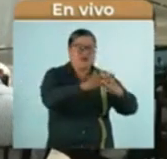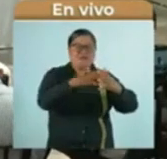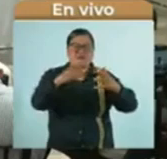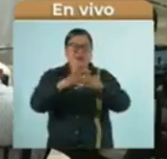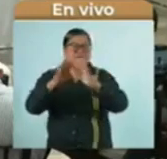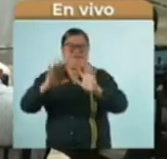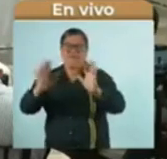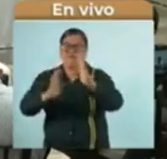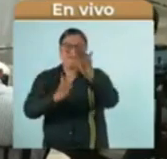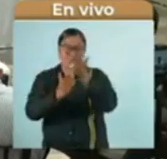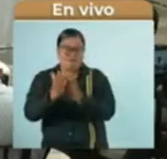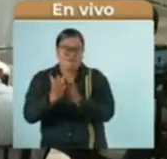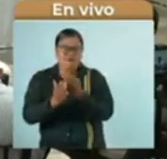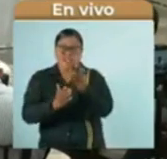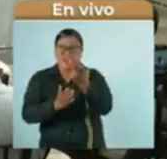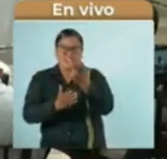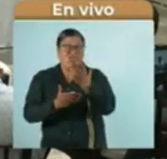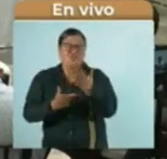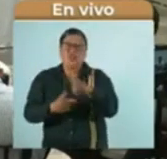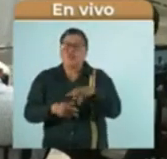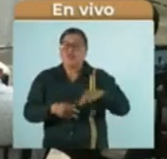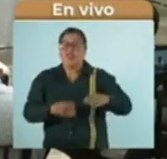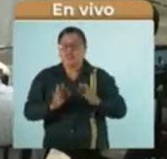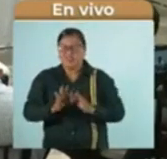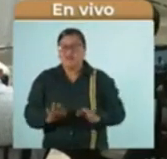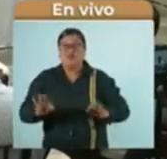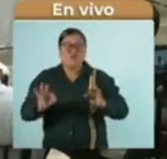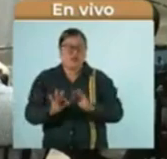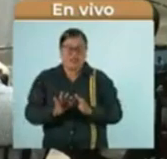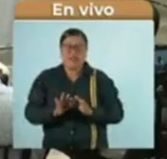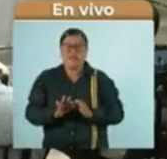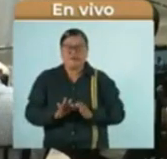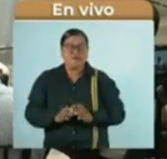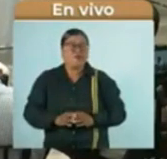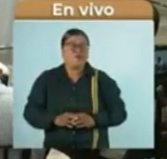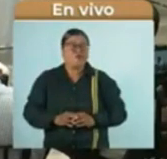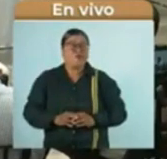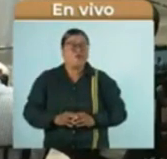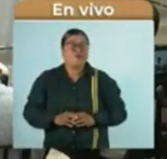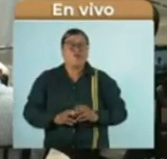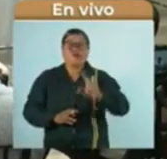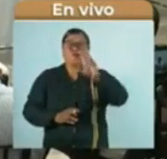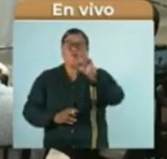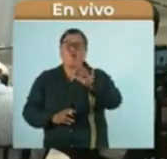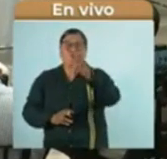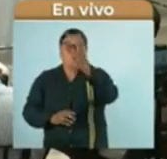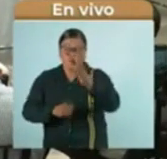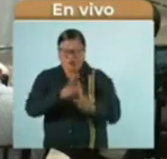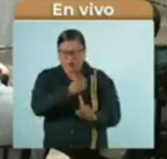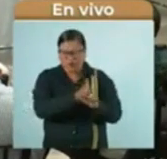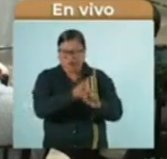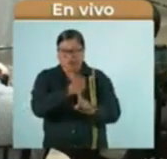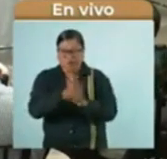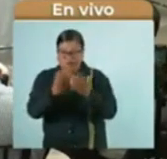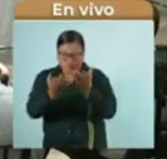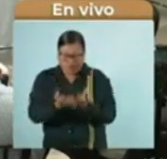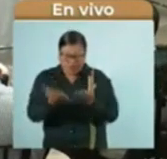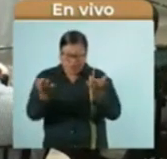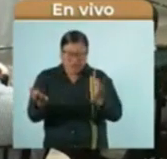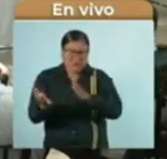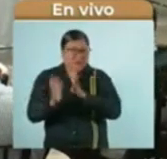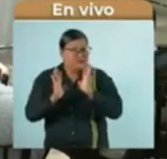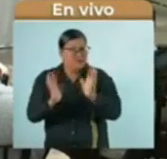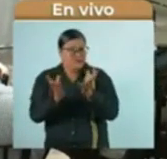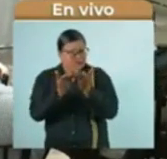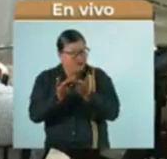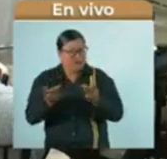Entonces estos números son interesantes los 31 conflictos que tenemos